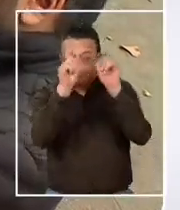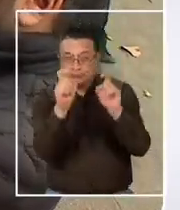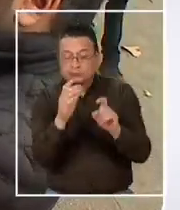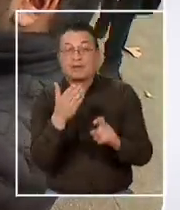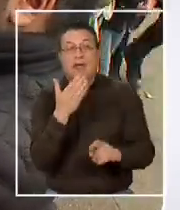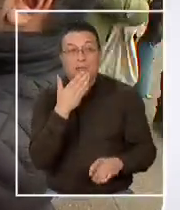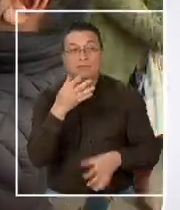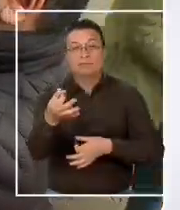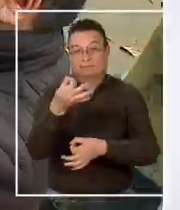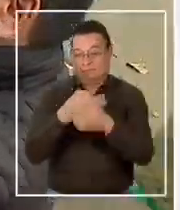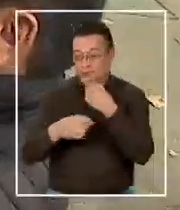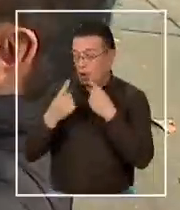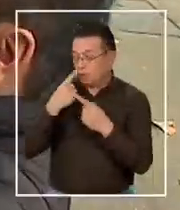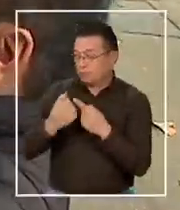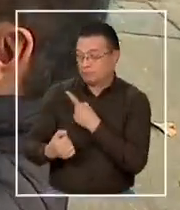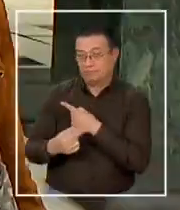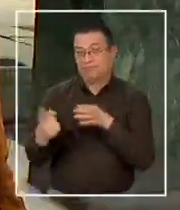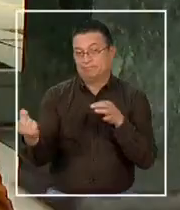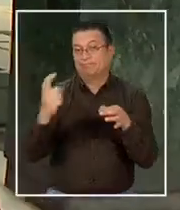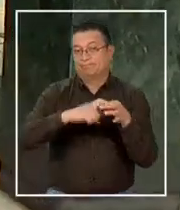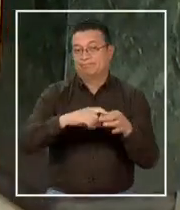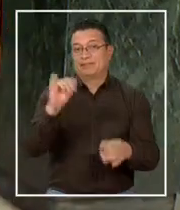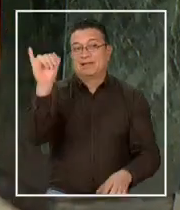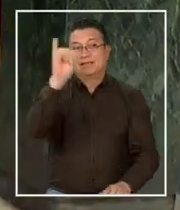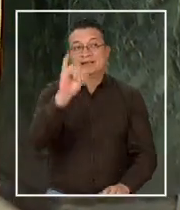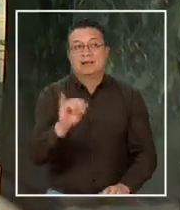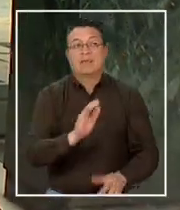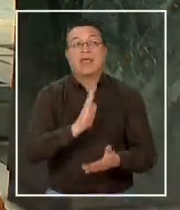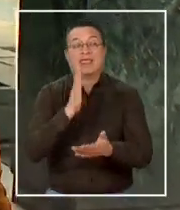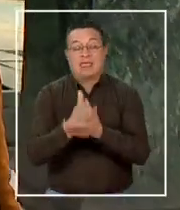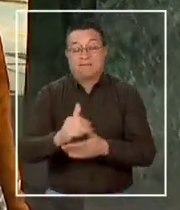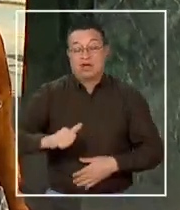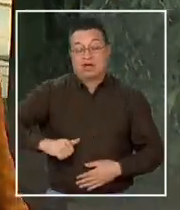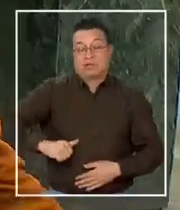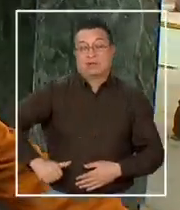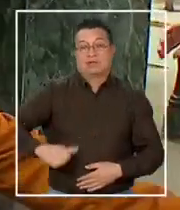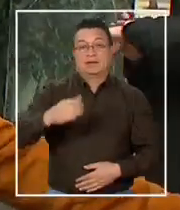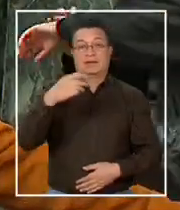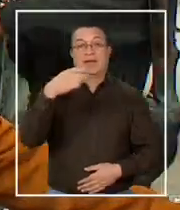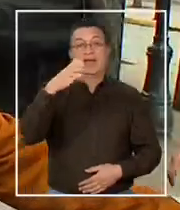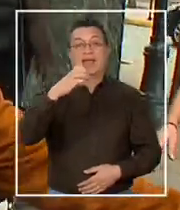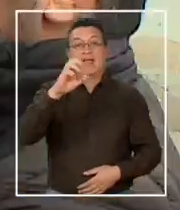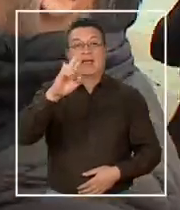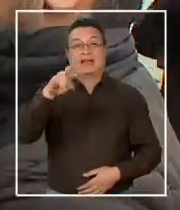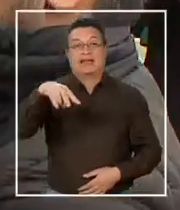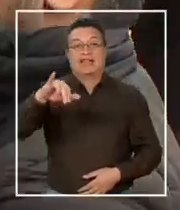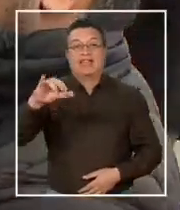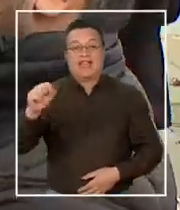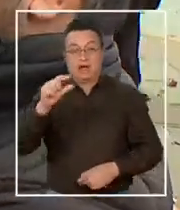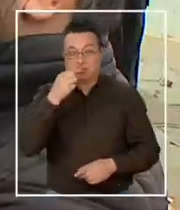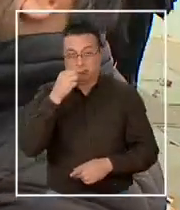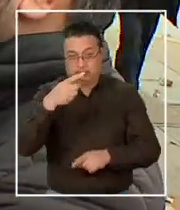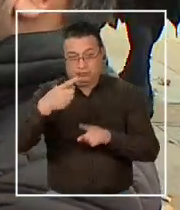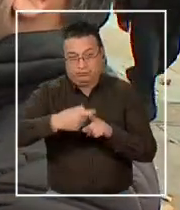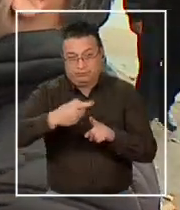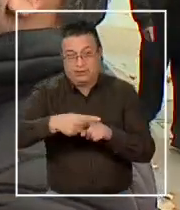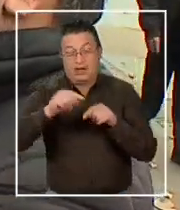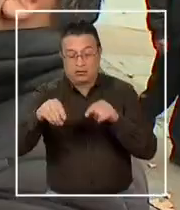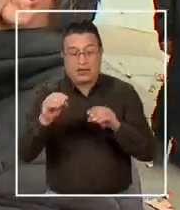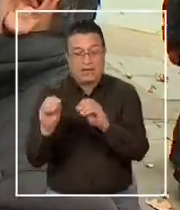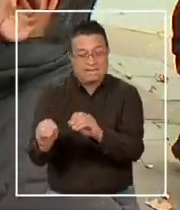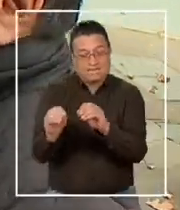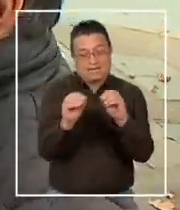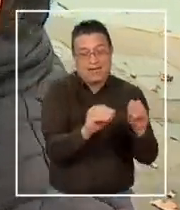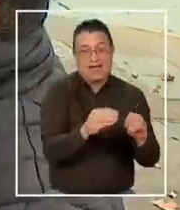nos manifiesta Esteban, también afiliado a UNISAPRE y que debe operarse de una hernia en los próximos meses. Hoy está buscando adelantar